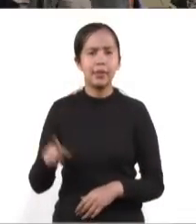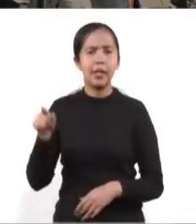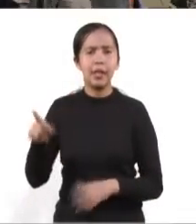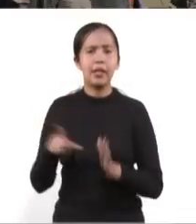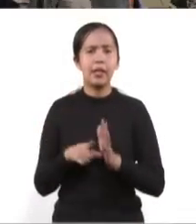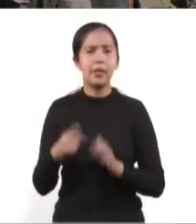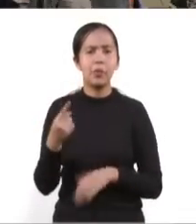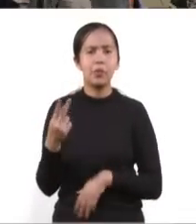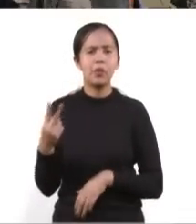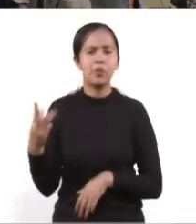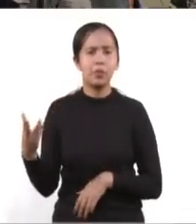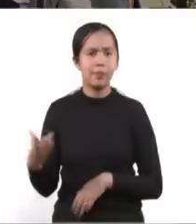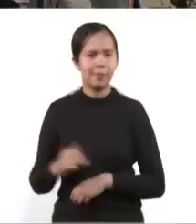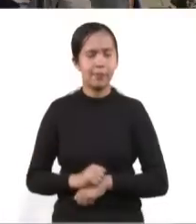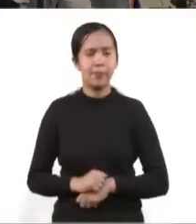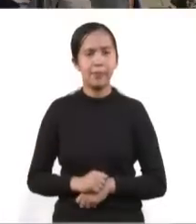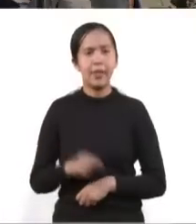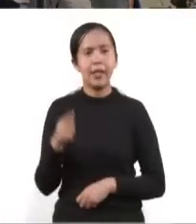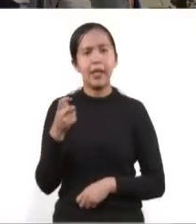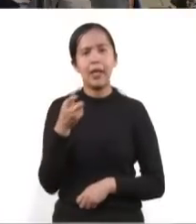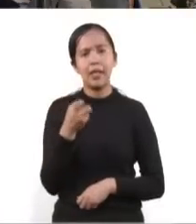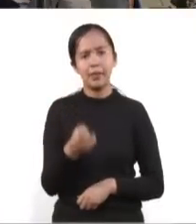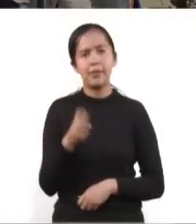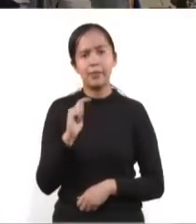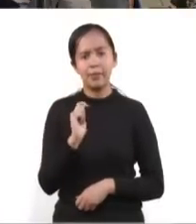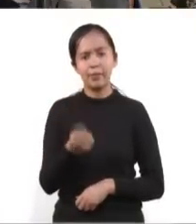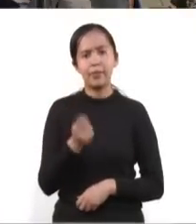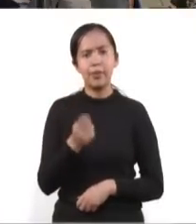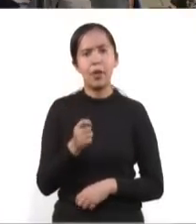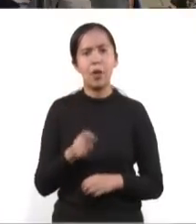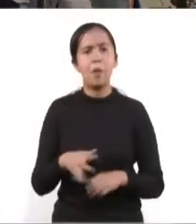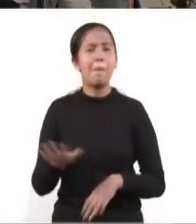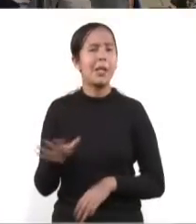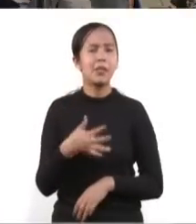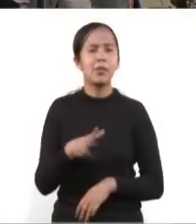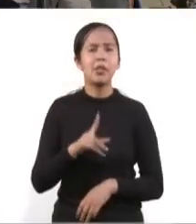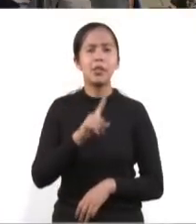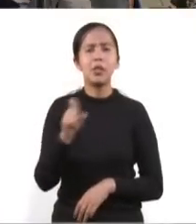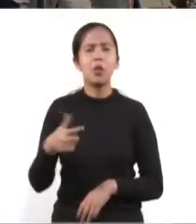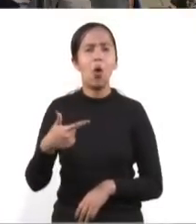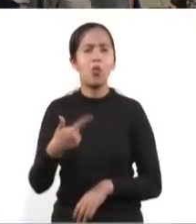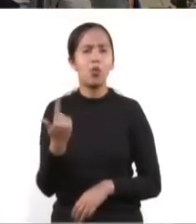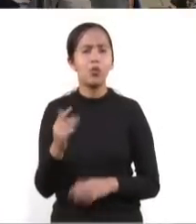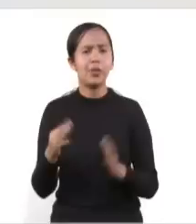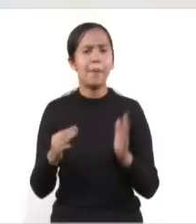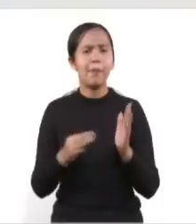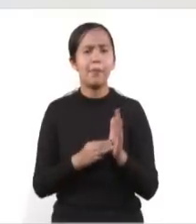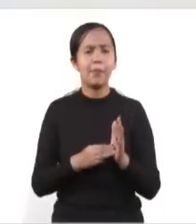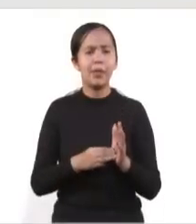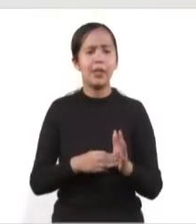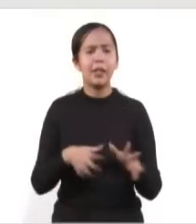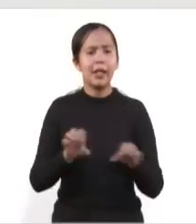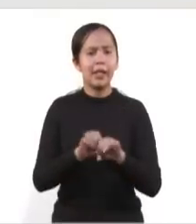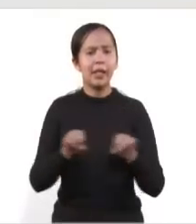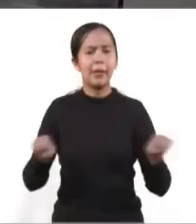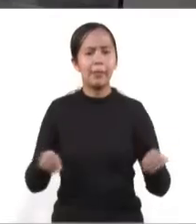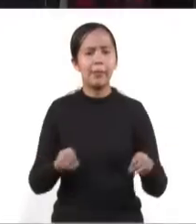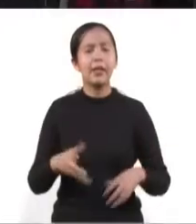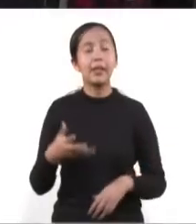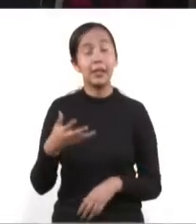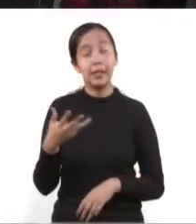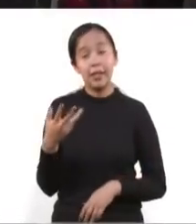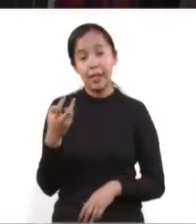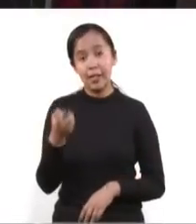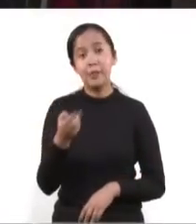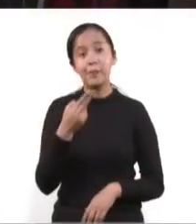2 y 3. Ello significa el tendido de 112.000 metros de cable de las características que el servicio